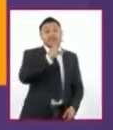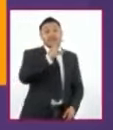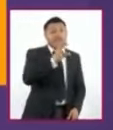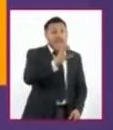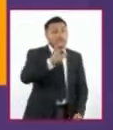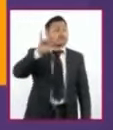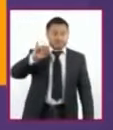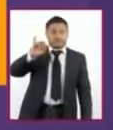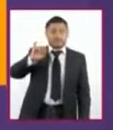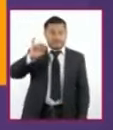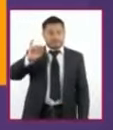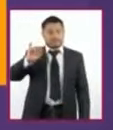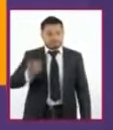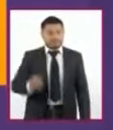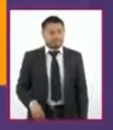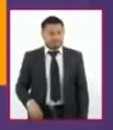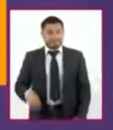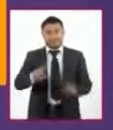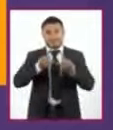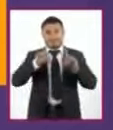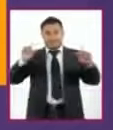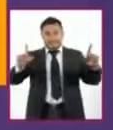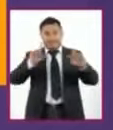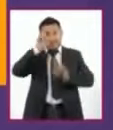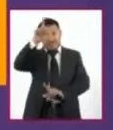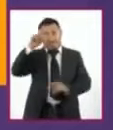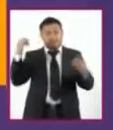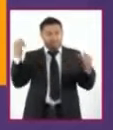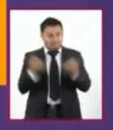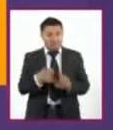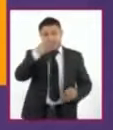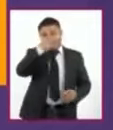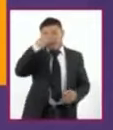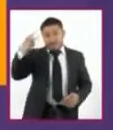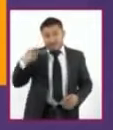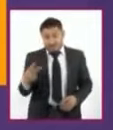eje de simetría, sus lados son iguales y sus ángulos también.